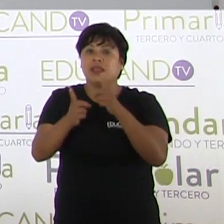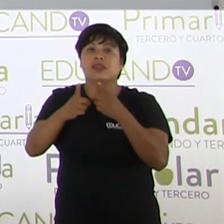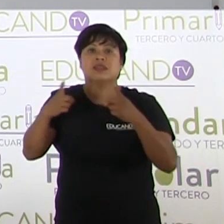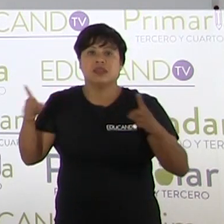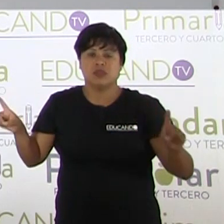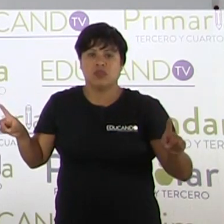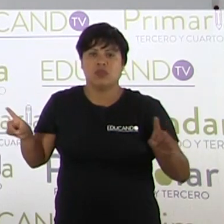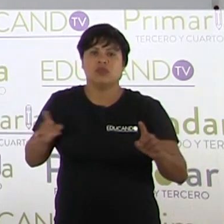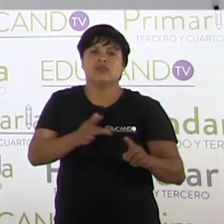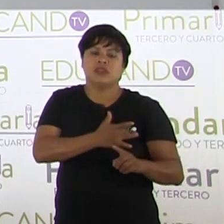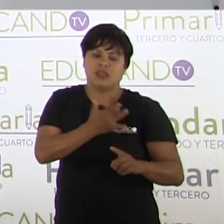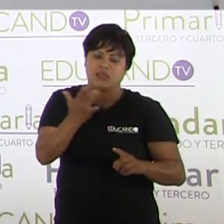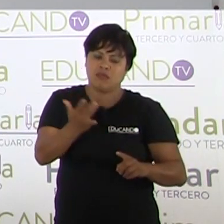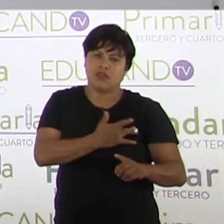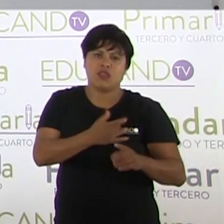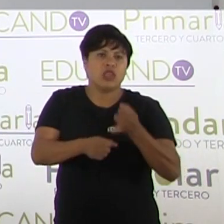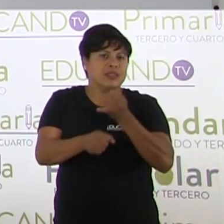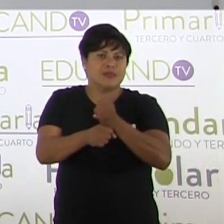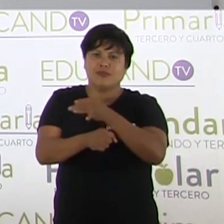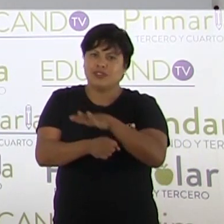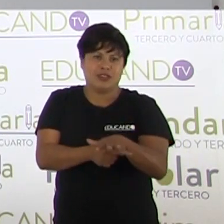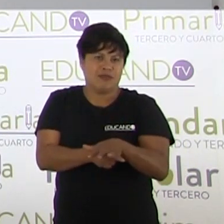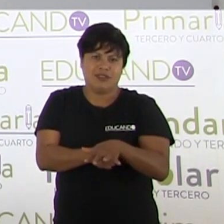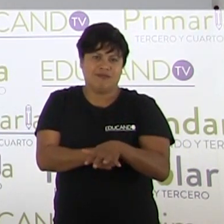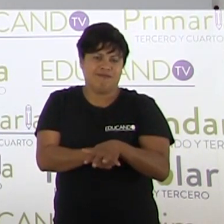desarrolló los sentimientos imposibles,